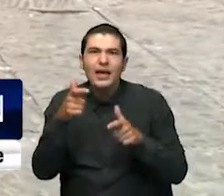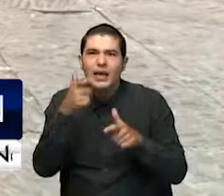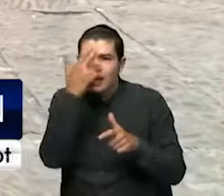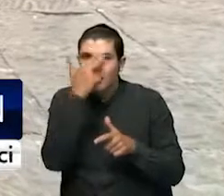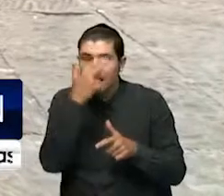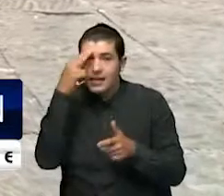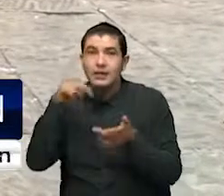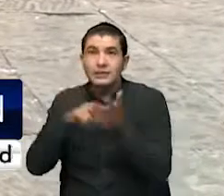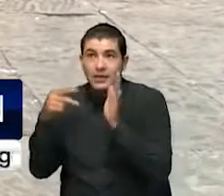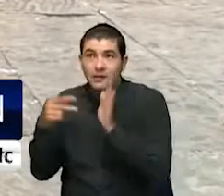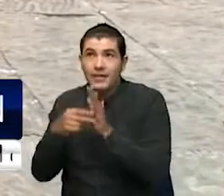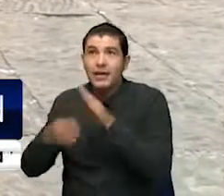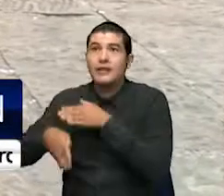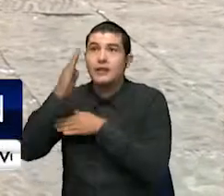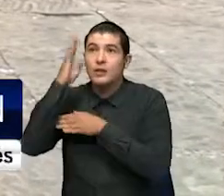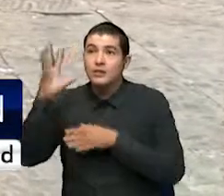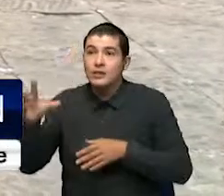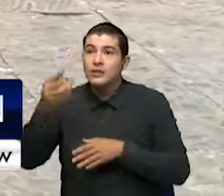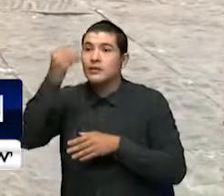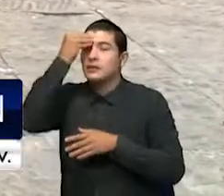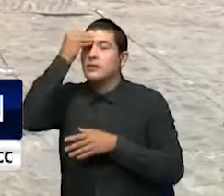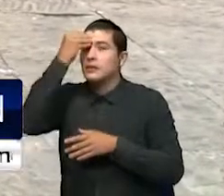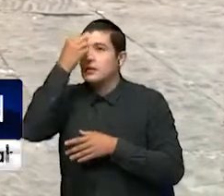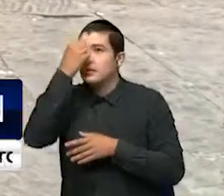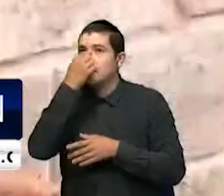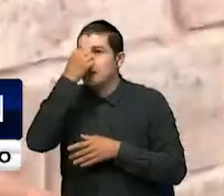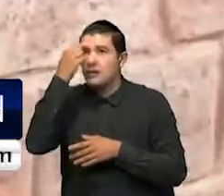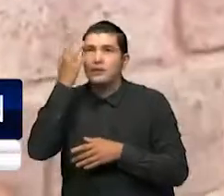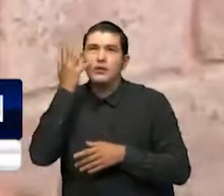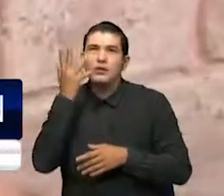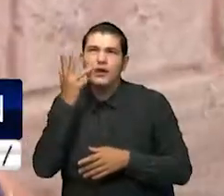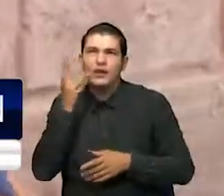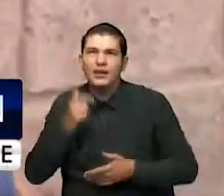frente todos los días de la vida.